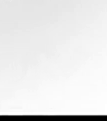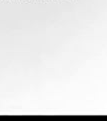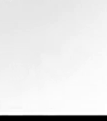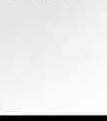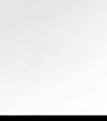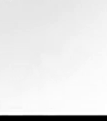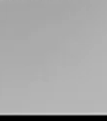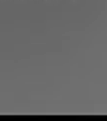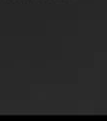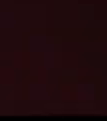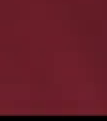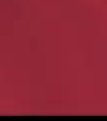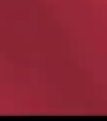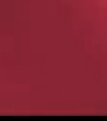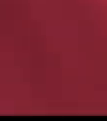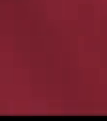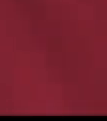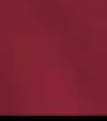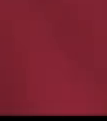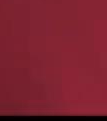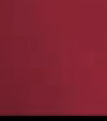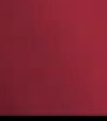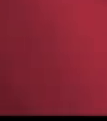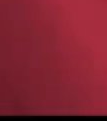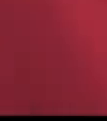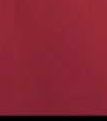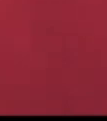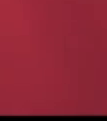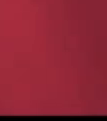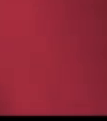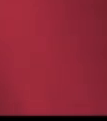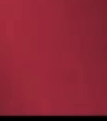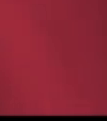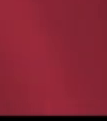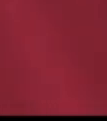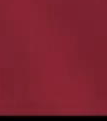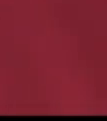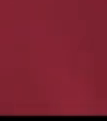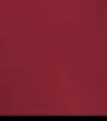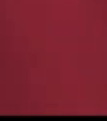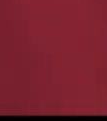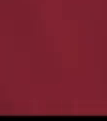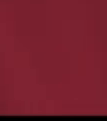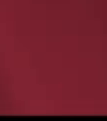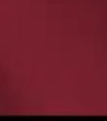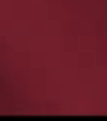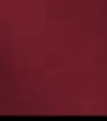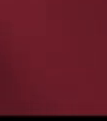Gobierno de México.